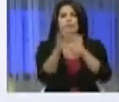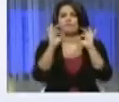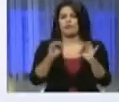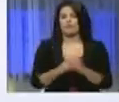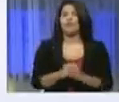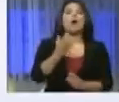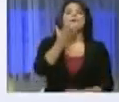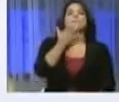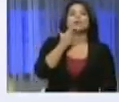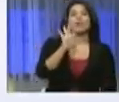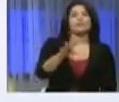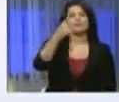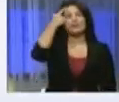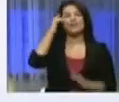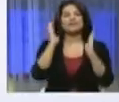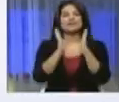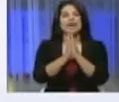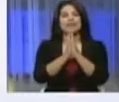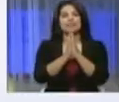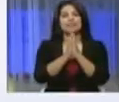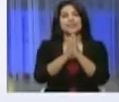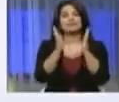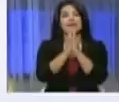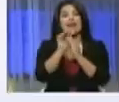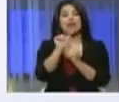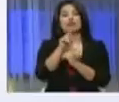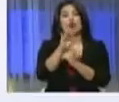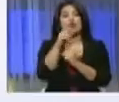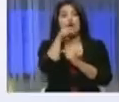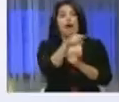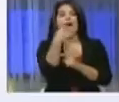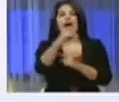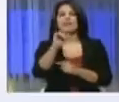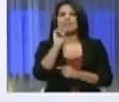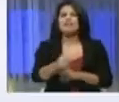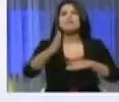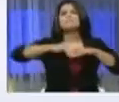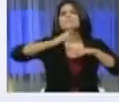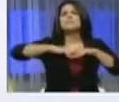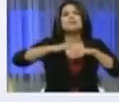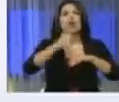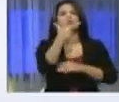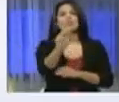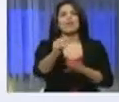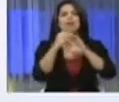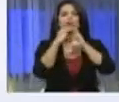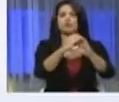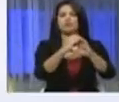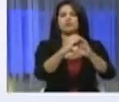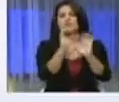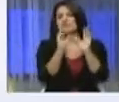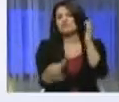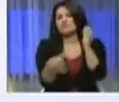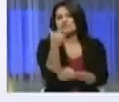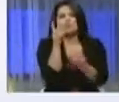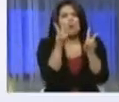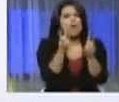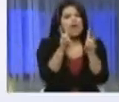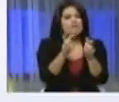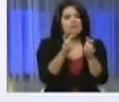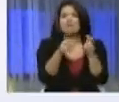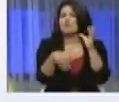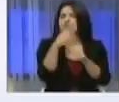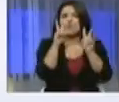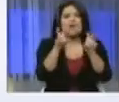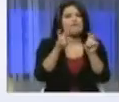paso fronterizo de San Antonio, tenemos 30 autobuses de paquete, pues, salieron de la fábrica directo a San